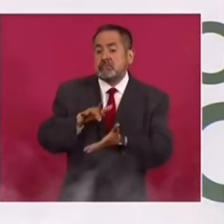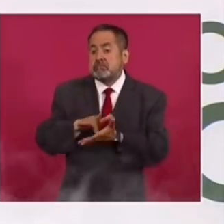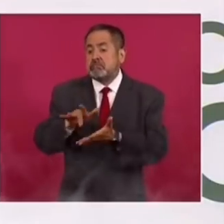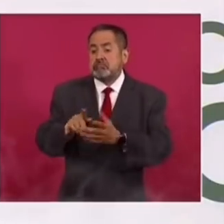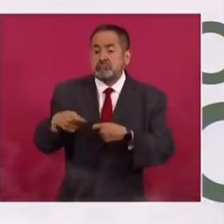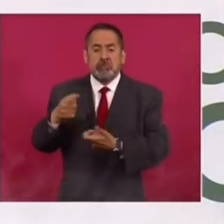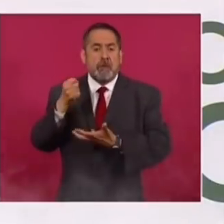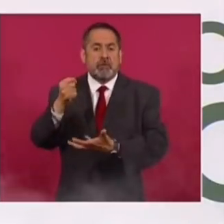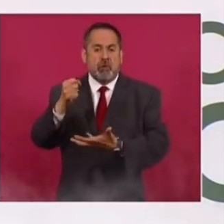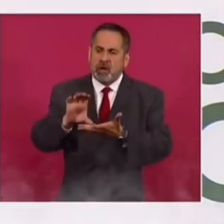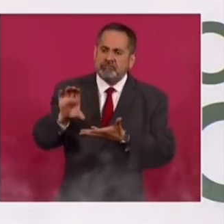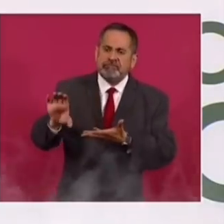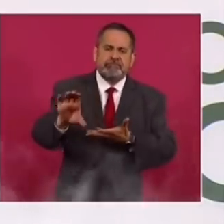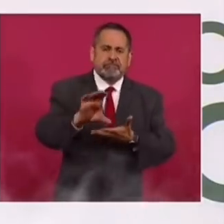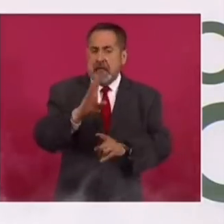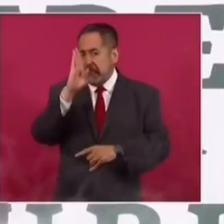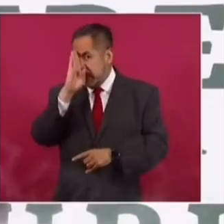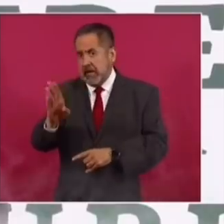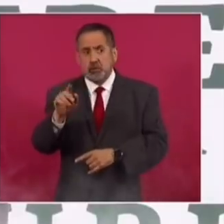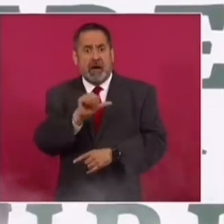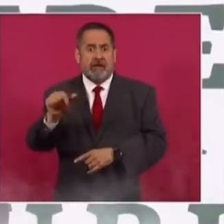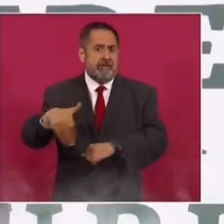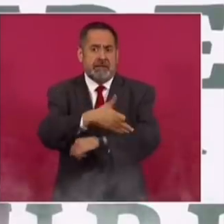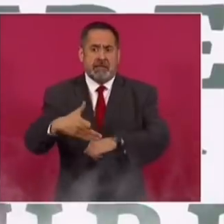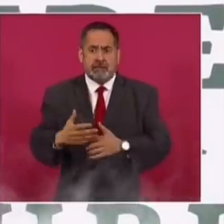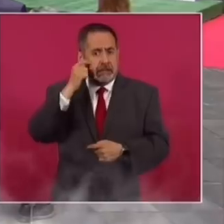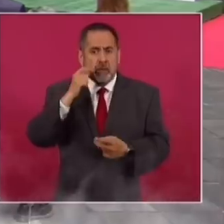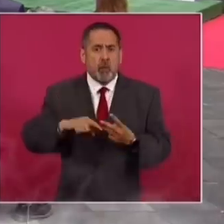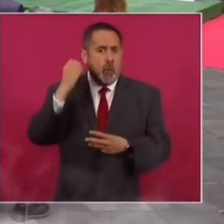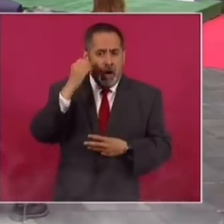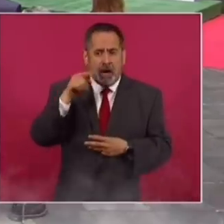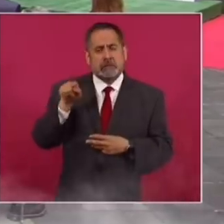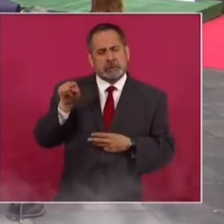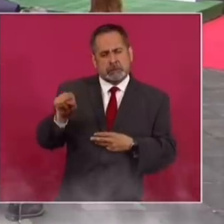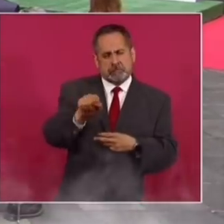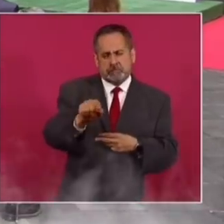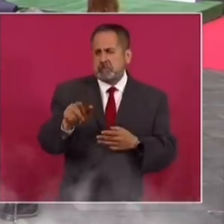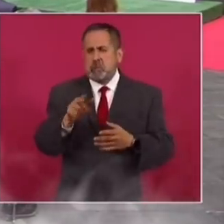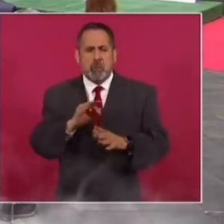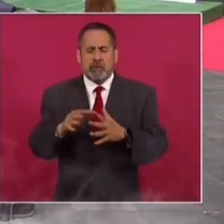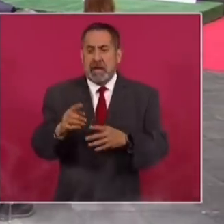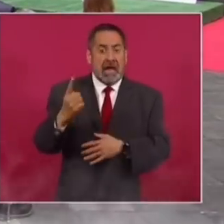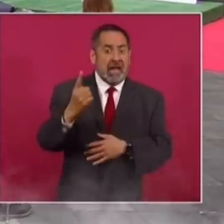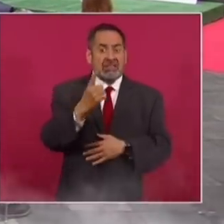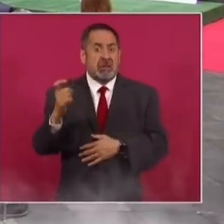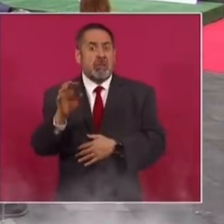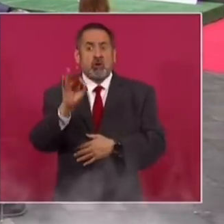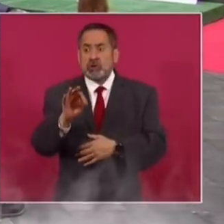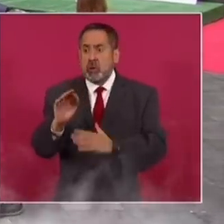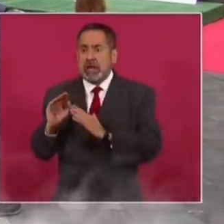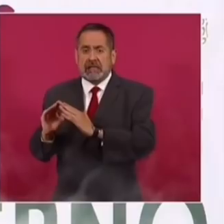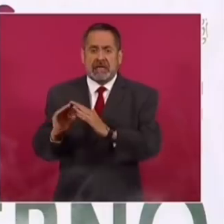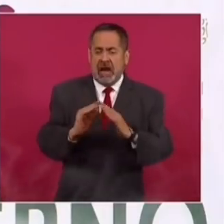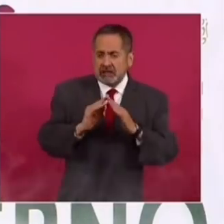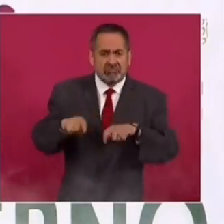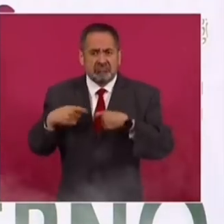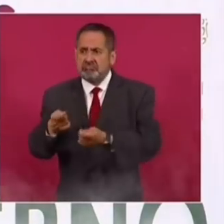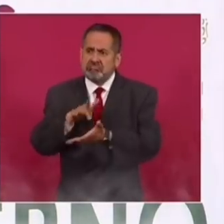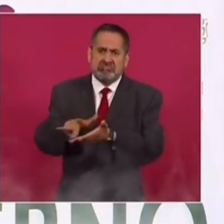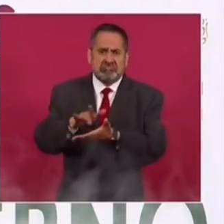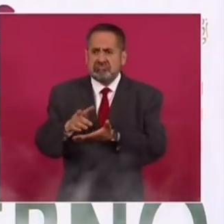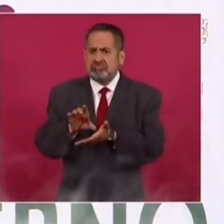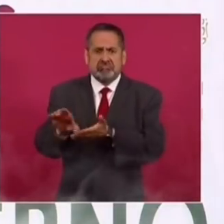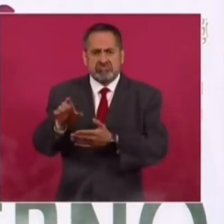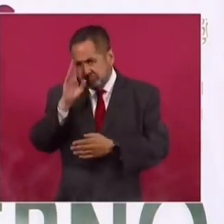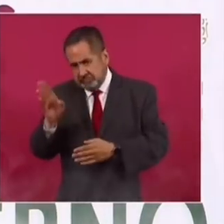el presupuesto nacional de manera directa y en los estados más pobres ya se atiende a casi el 100 por ciento de los hogares el desafío